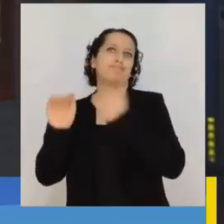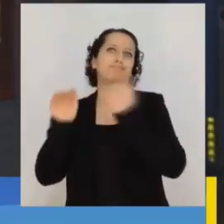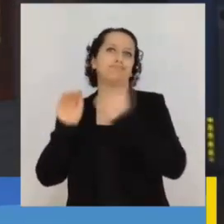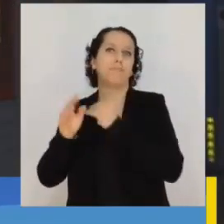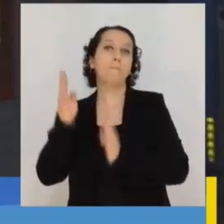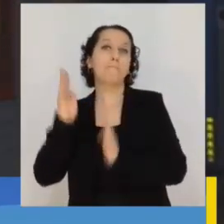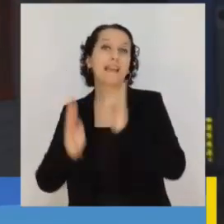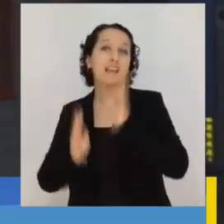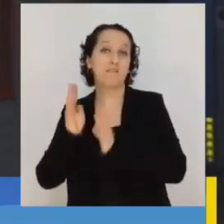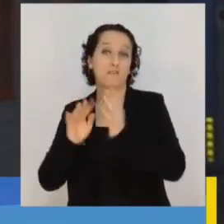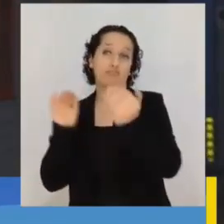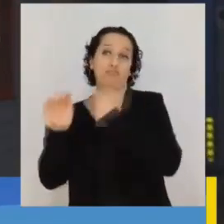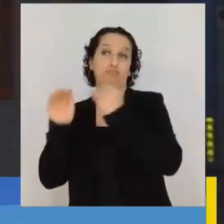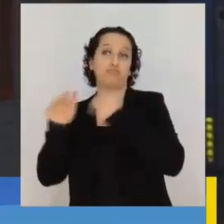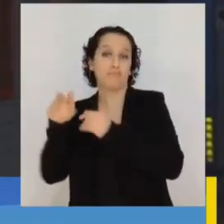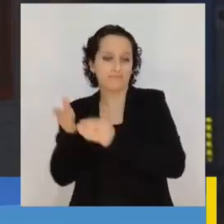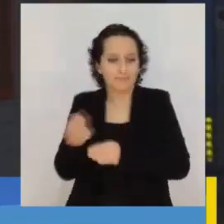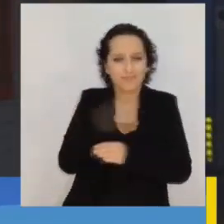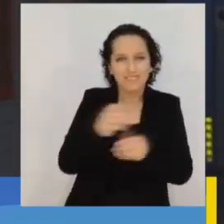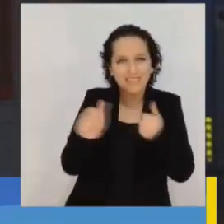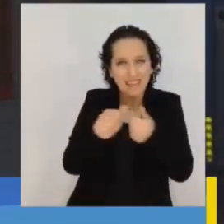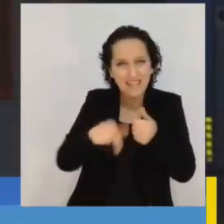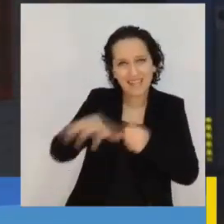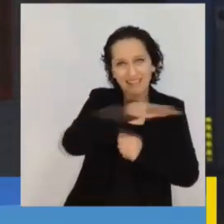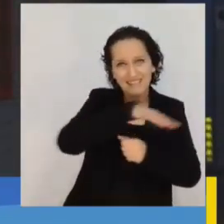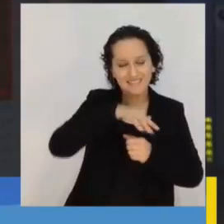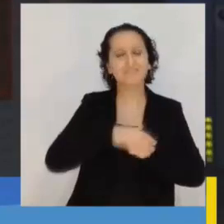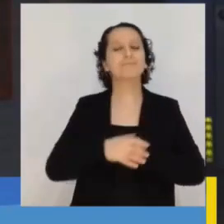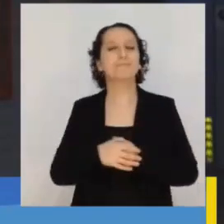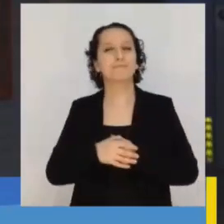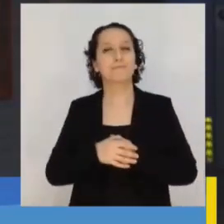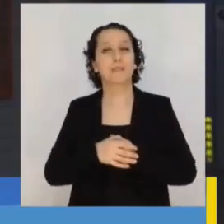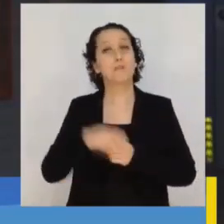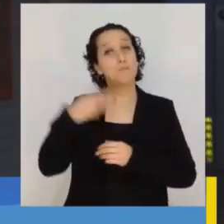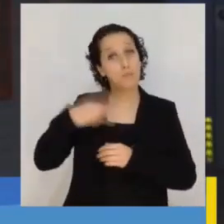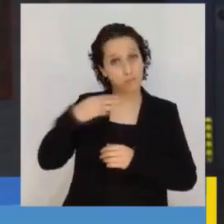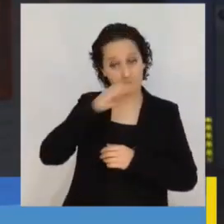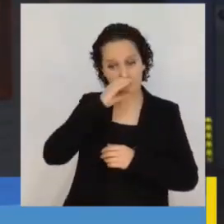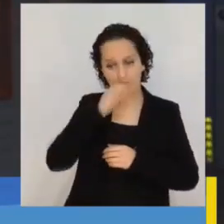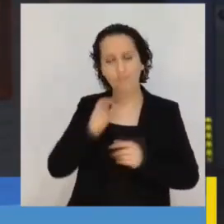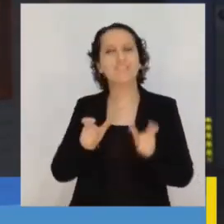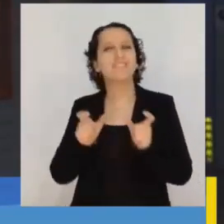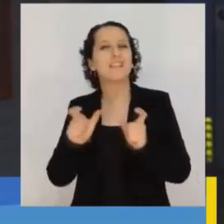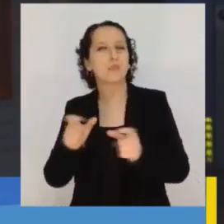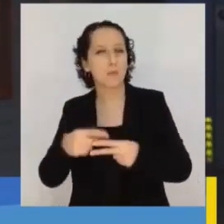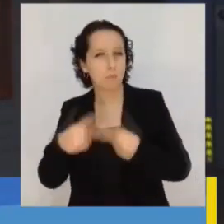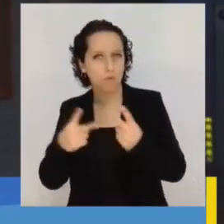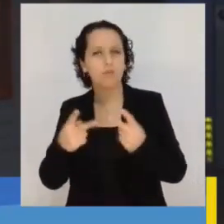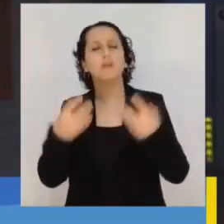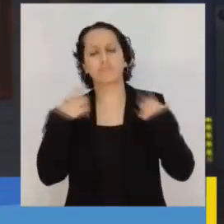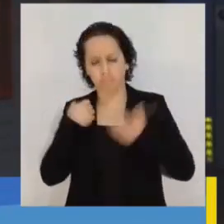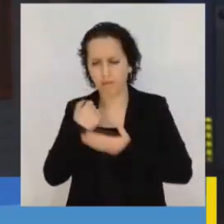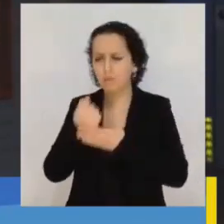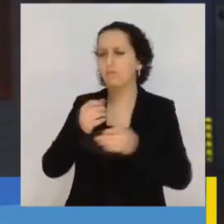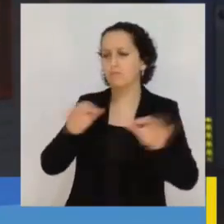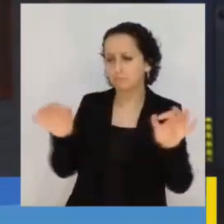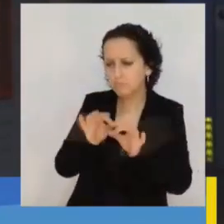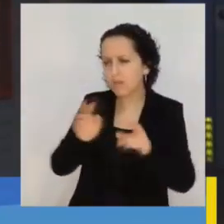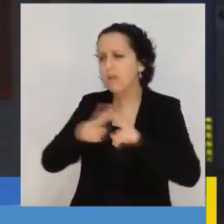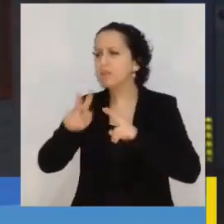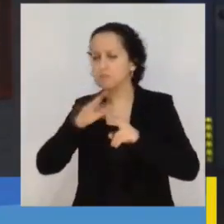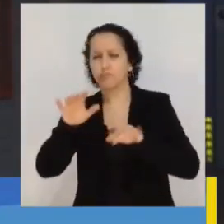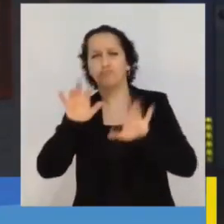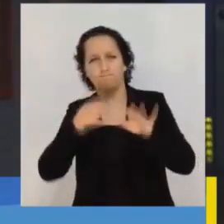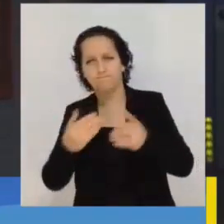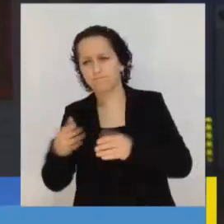que es Avenida Paiscaví, y donde un trabajo donde la Dirección de Seguridad Pública del municipio ayudó a asesorar, ¿verdad?,